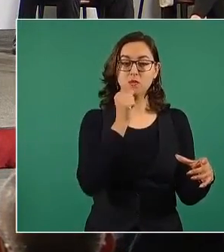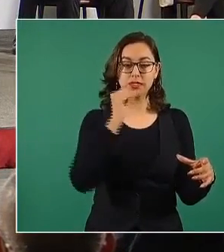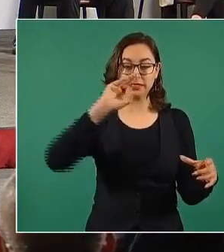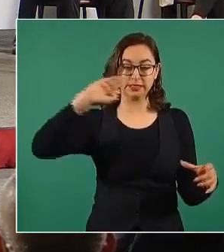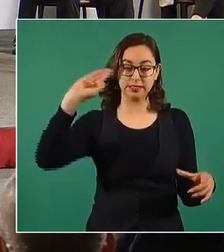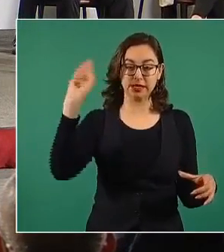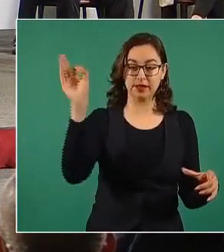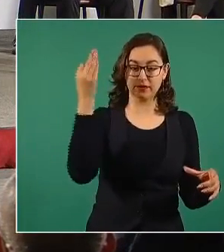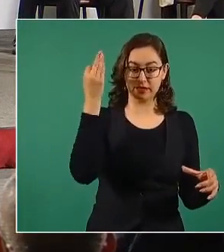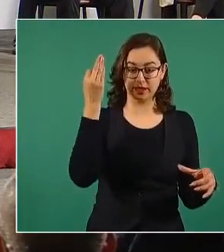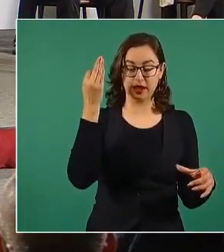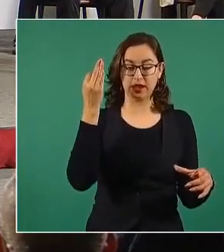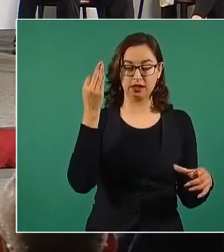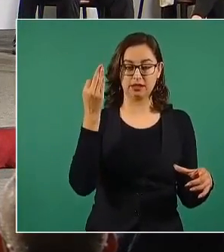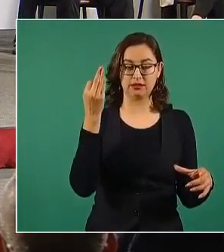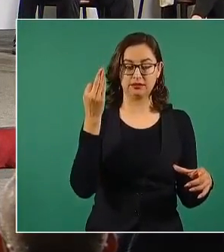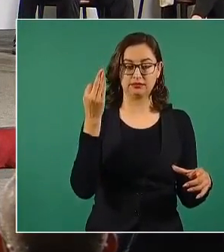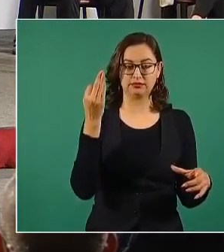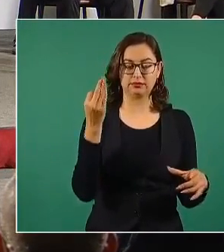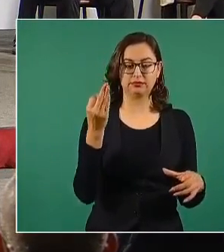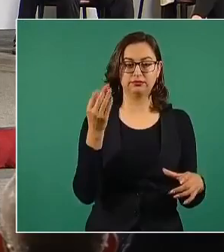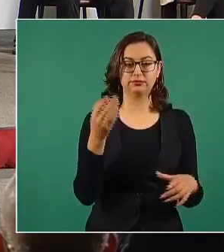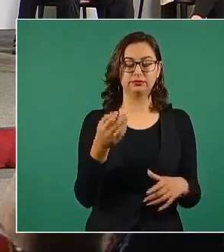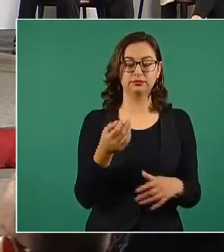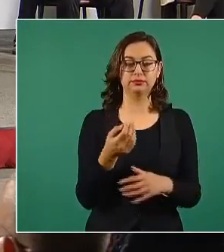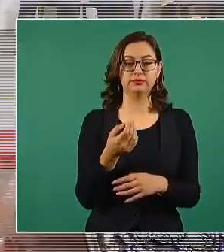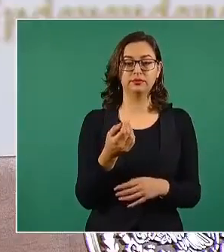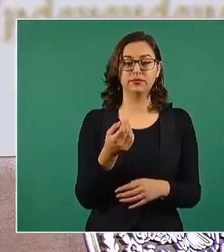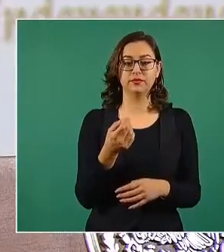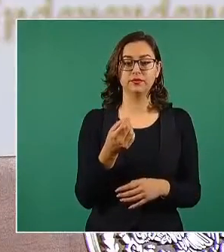Federal, Policía